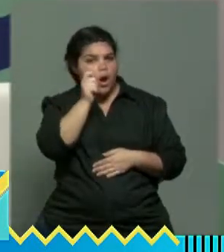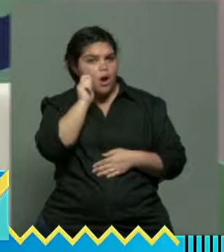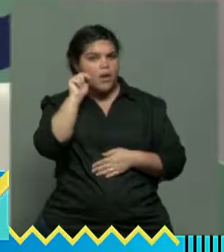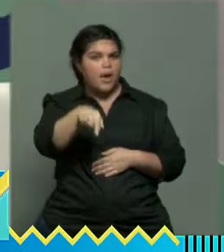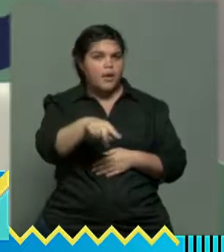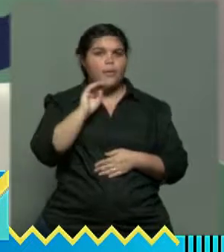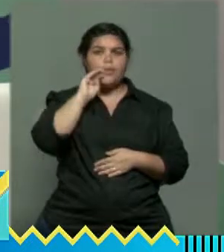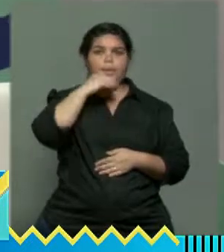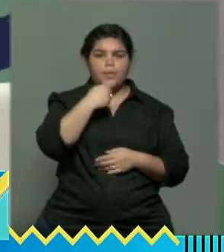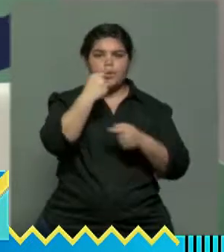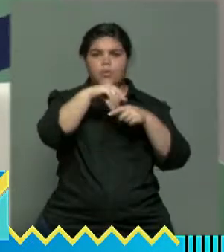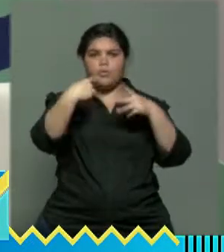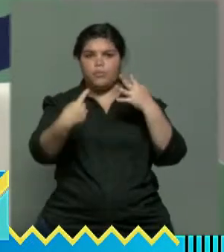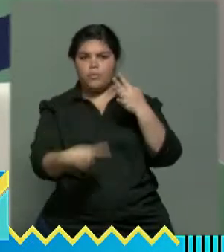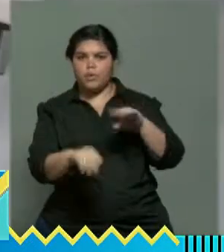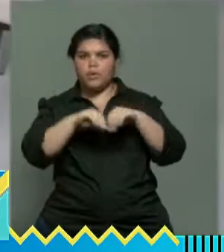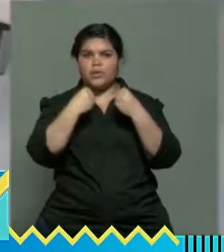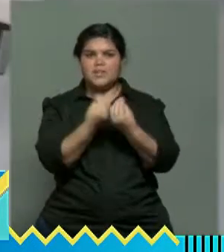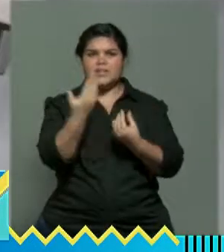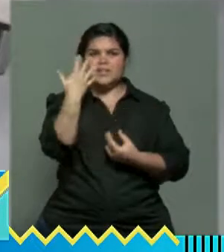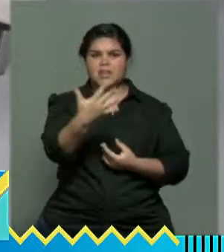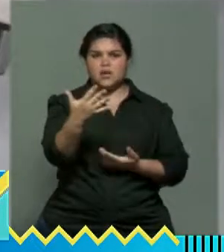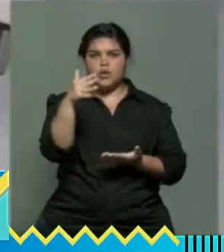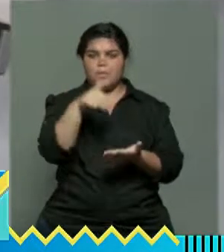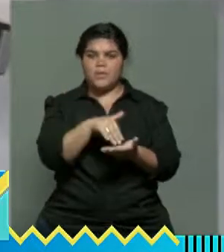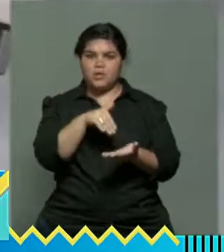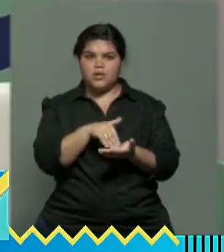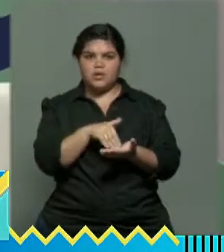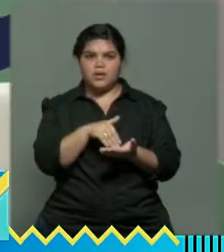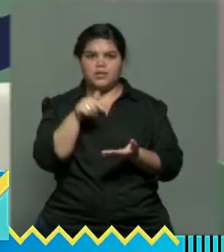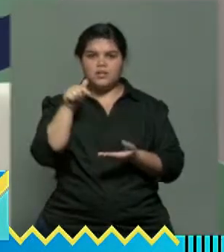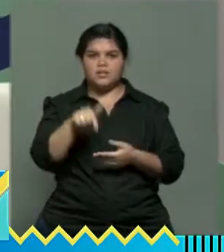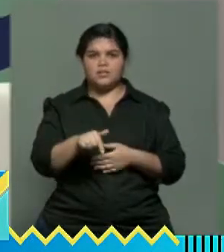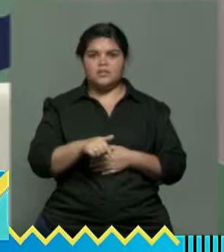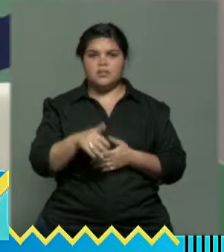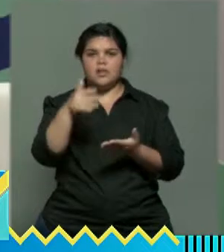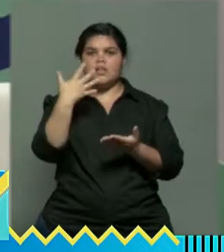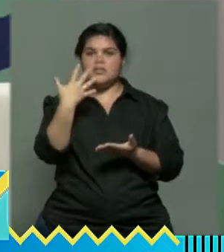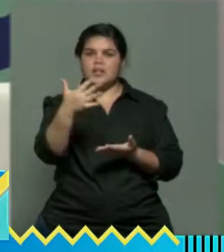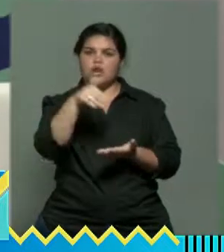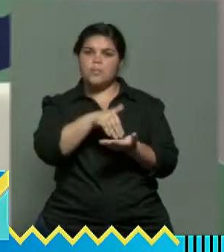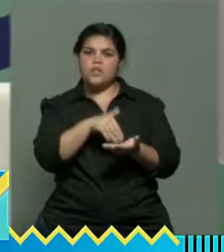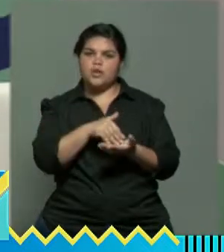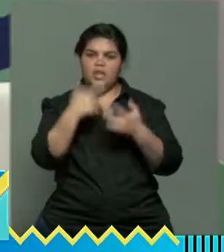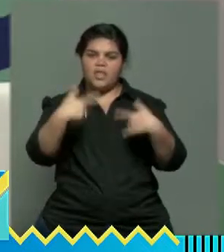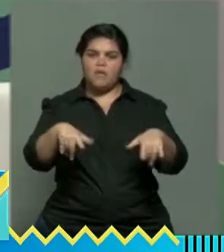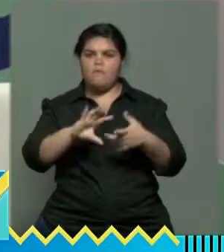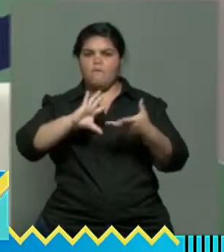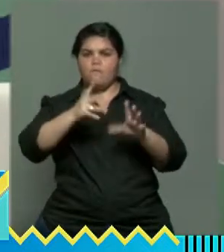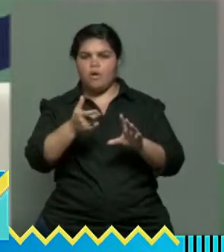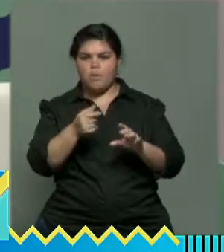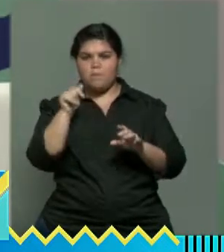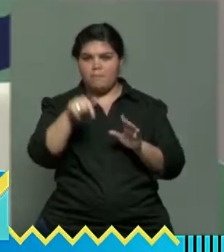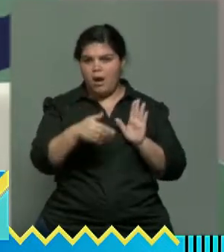aparecen 5 millones de menciones. 5 millones de menciones. O sea, los estudios de la Asociación Argentina de Cardiología, de la